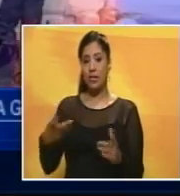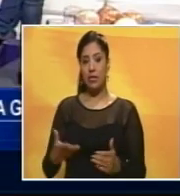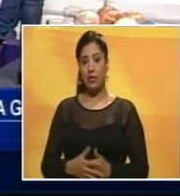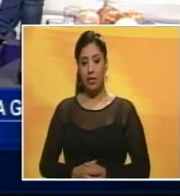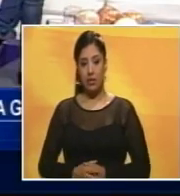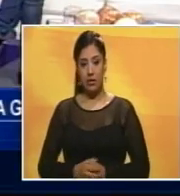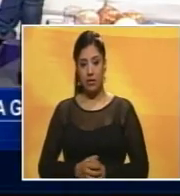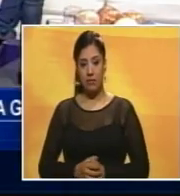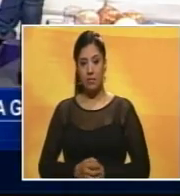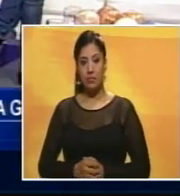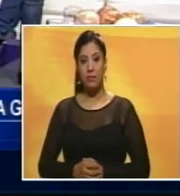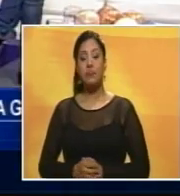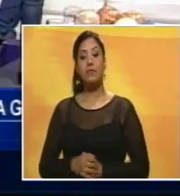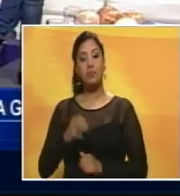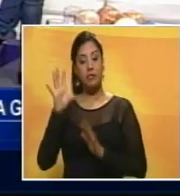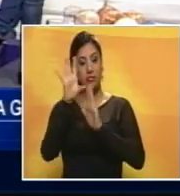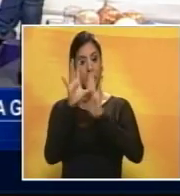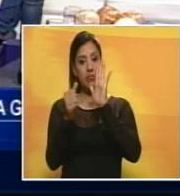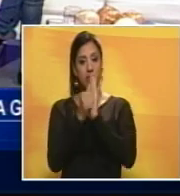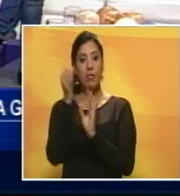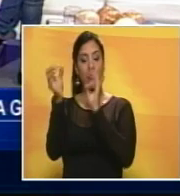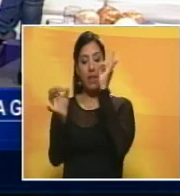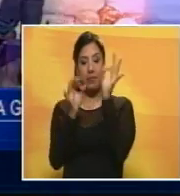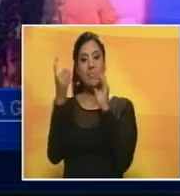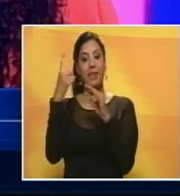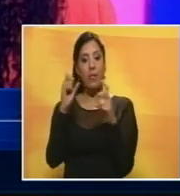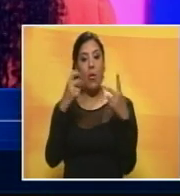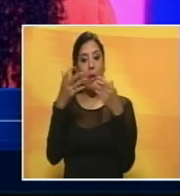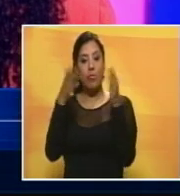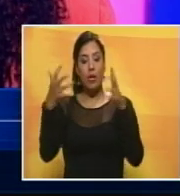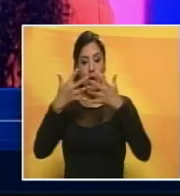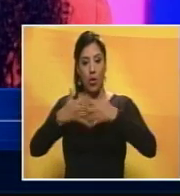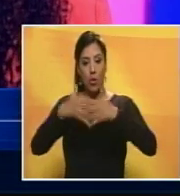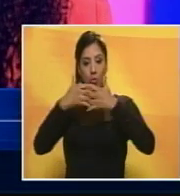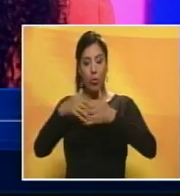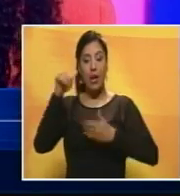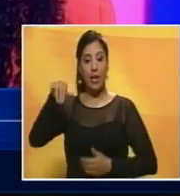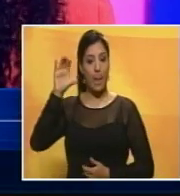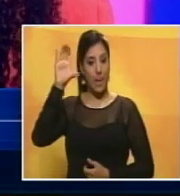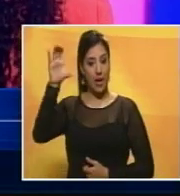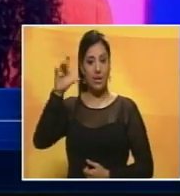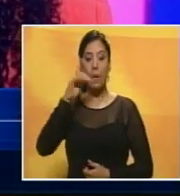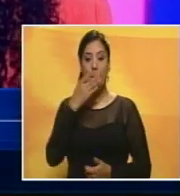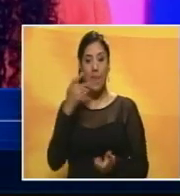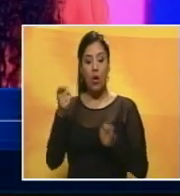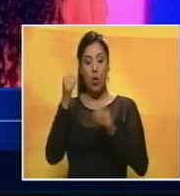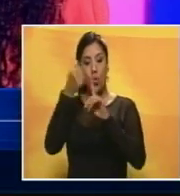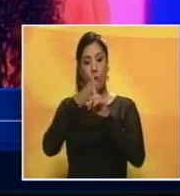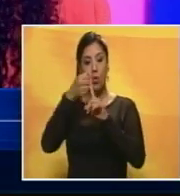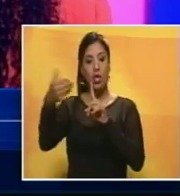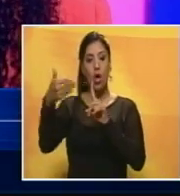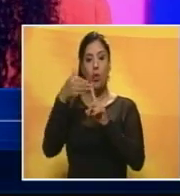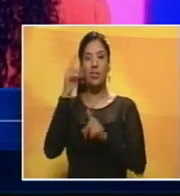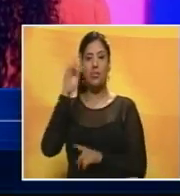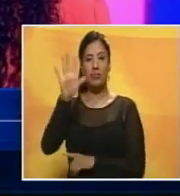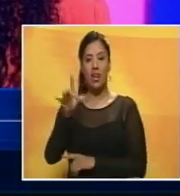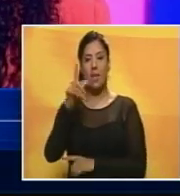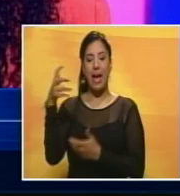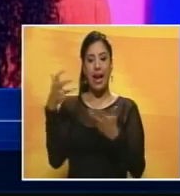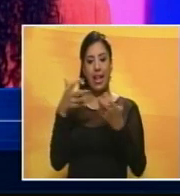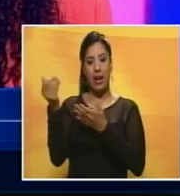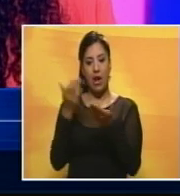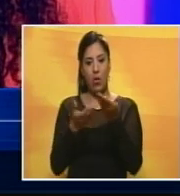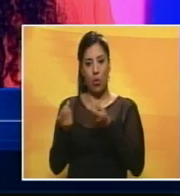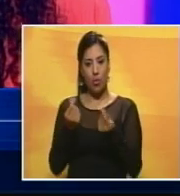básicos. La constituyente señaló que hay que reactivar el aparato productivo de la nación como medida para luchar contra lo que considera una